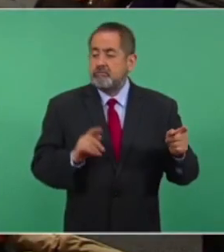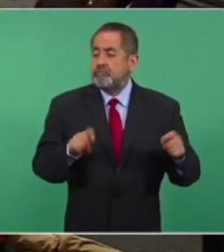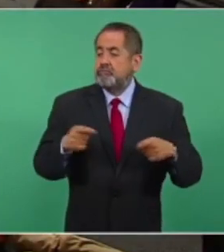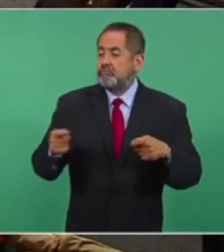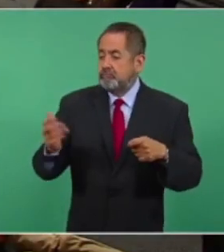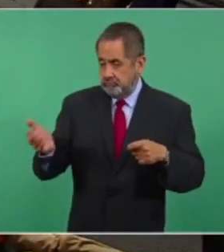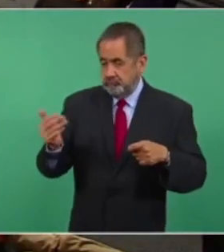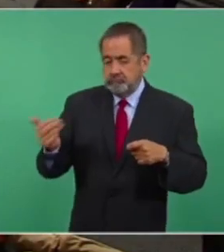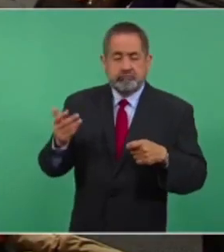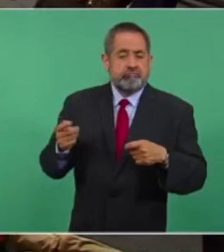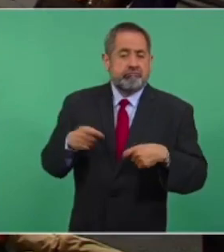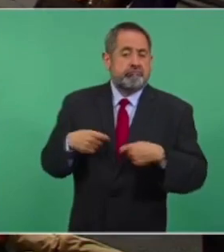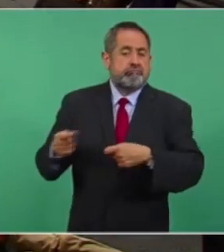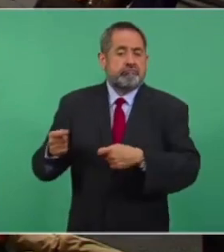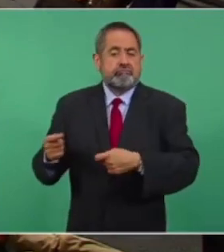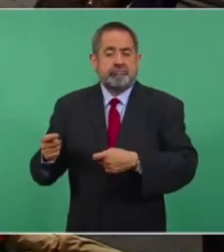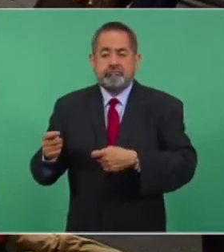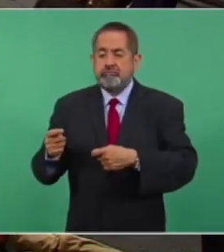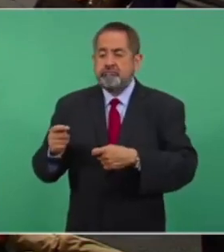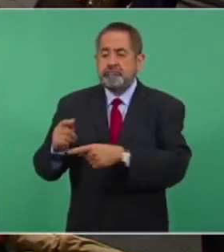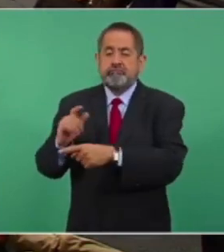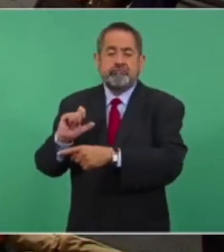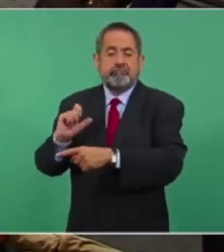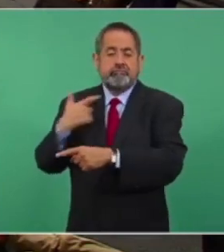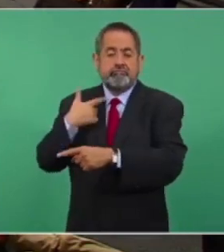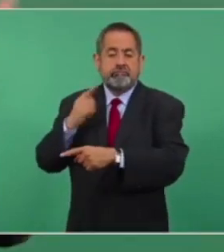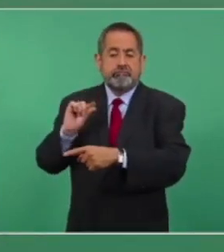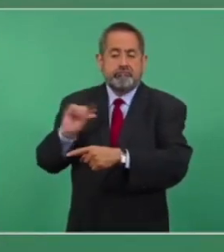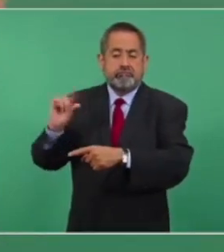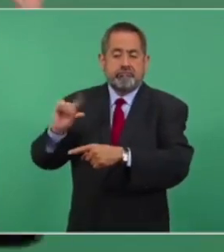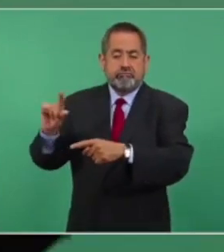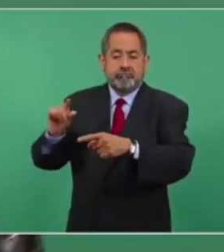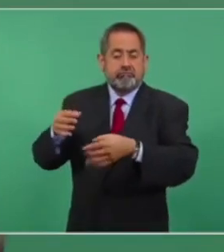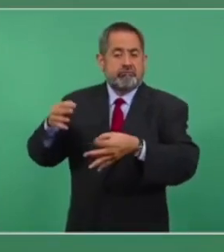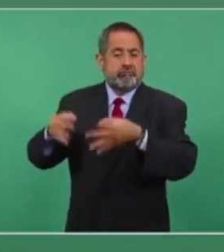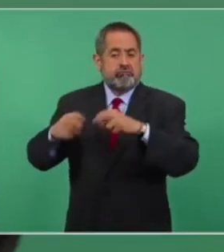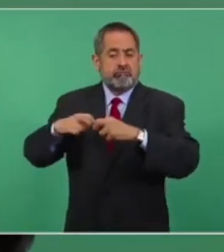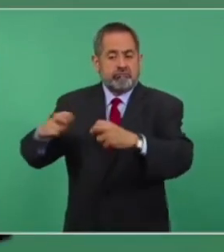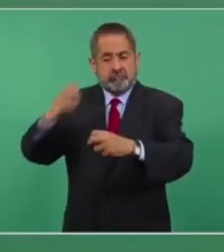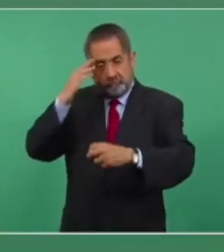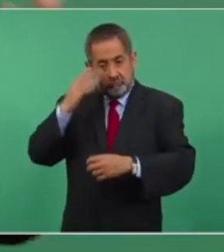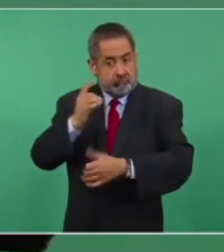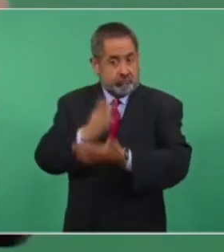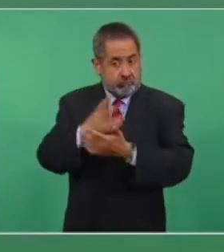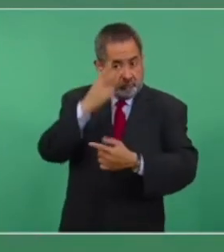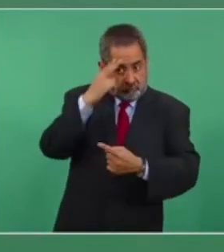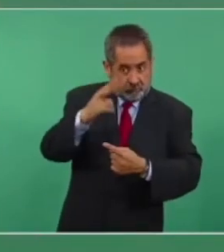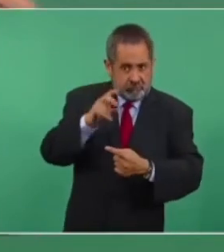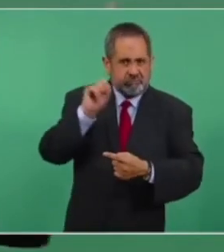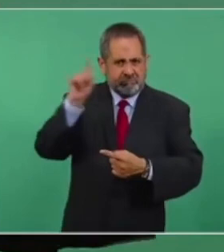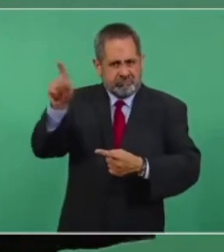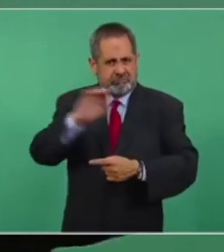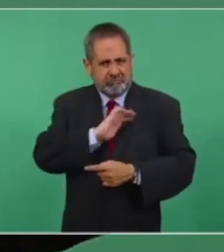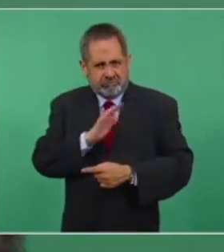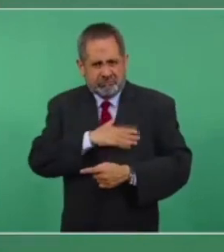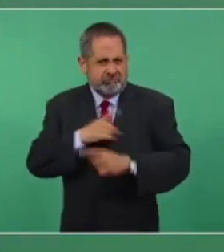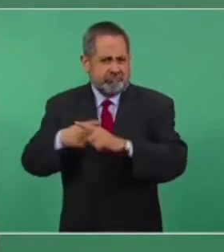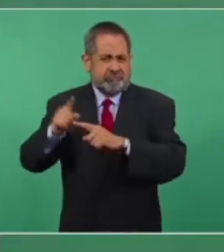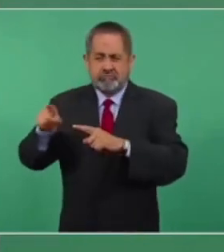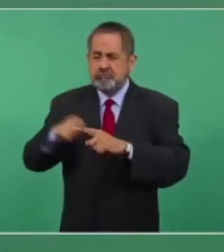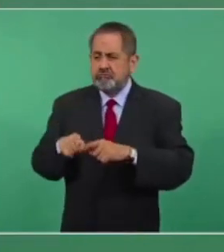contrataban a ex ministros, no solo en México, en España, en todos